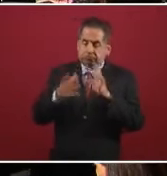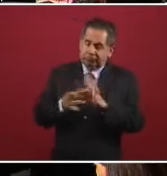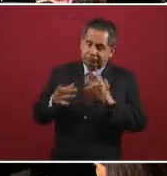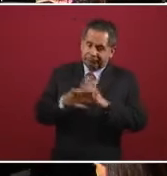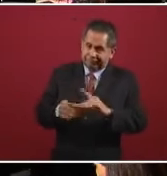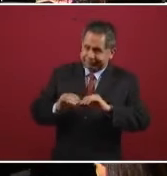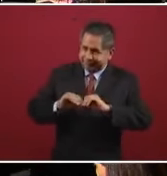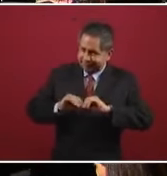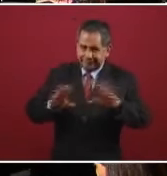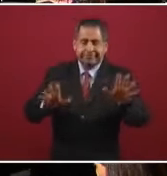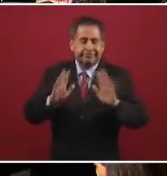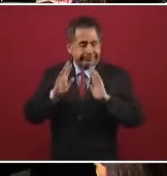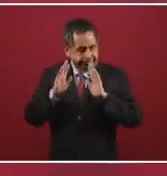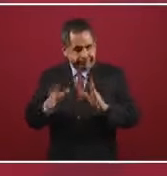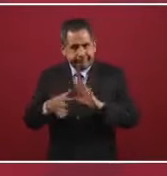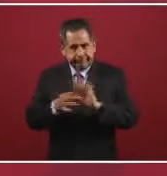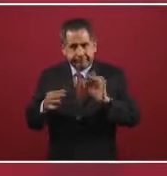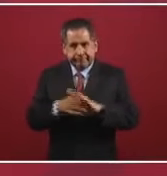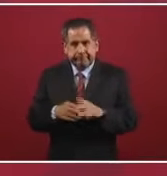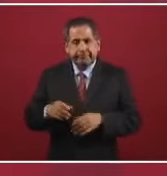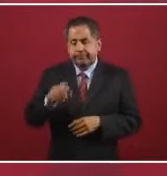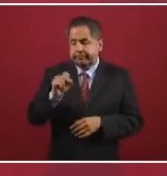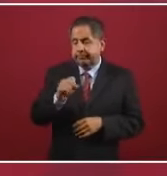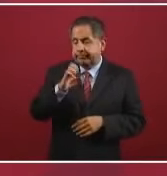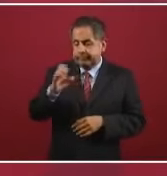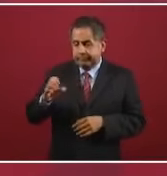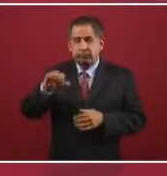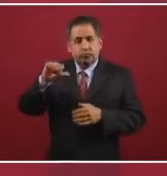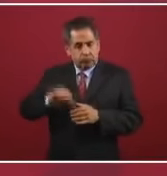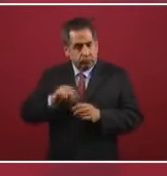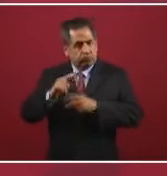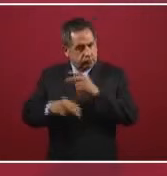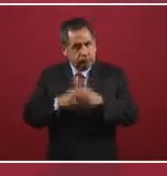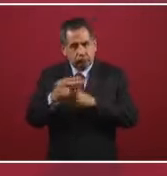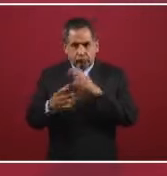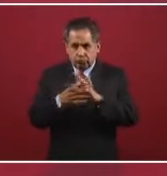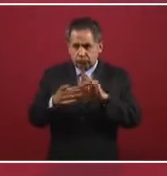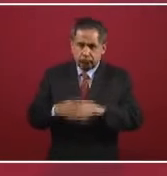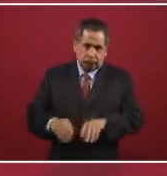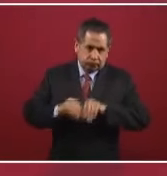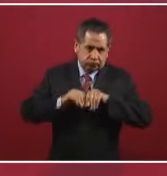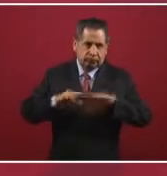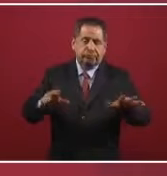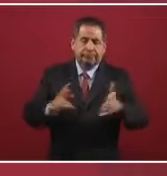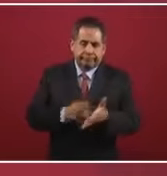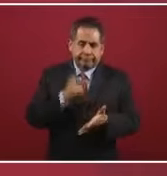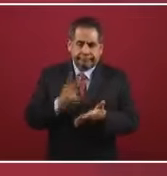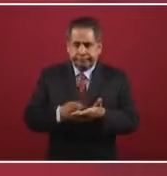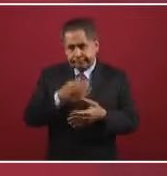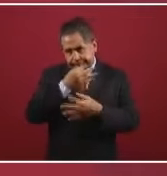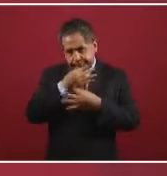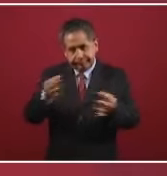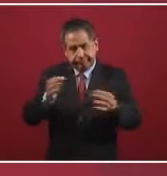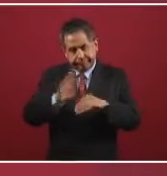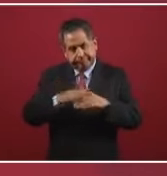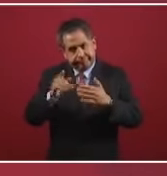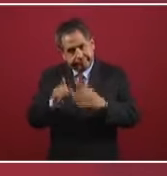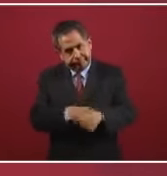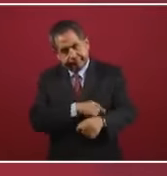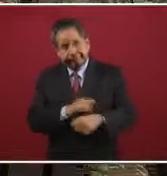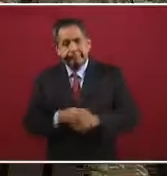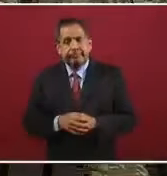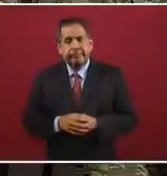explicativo por parte de la Secretaría de Economía y hoy lo van a volver a reiterar o a ampliar. Es